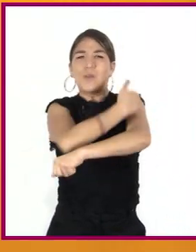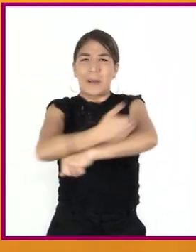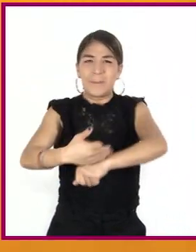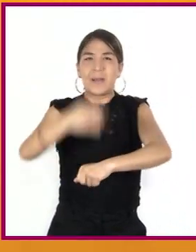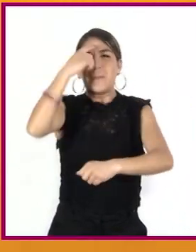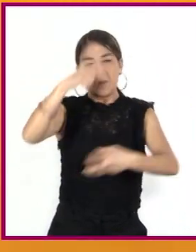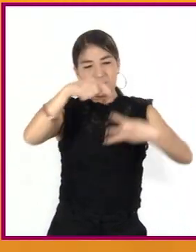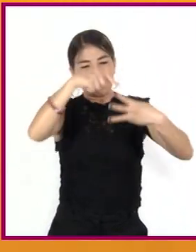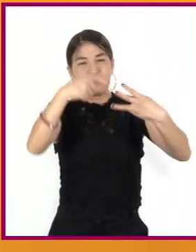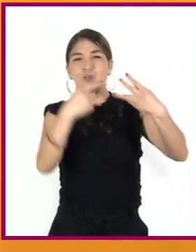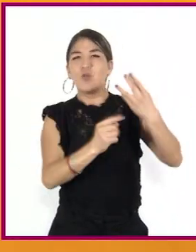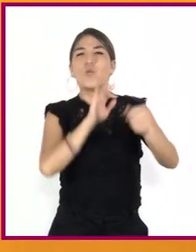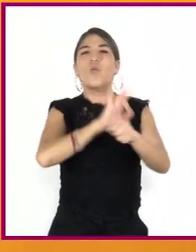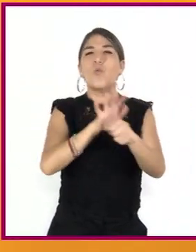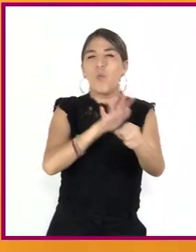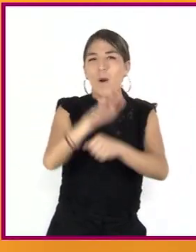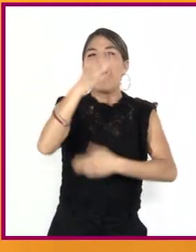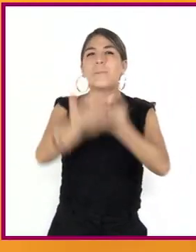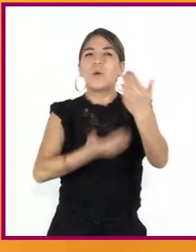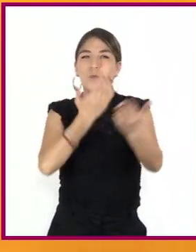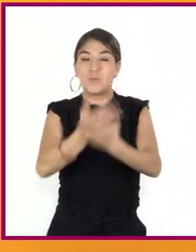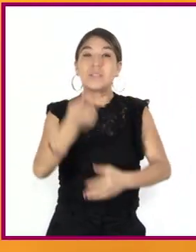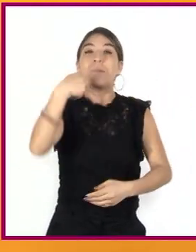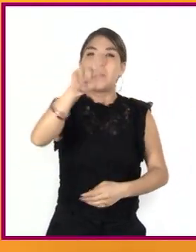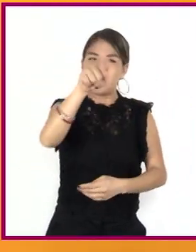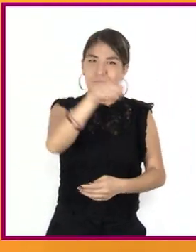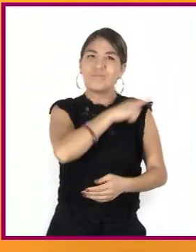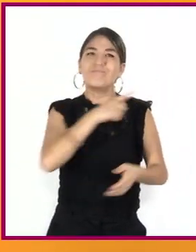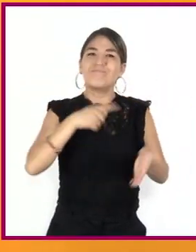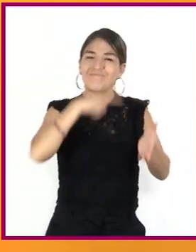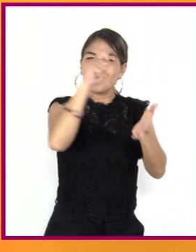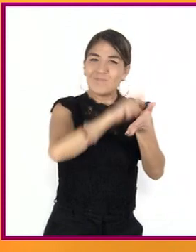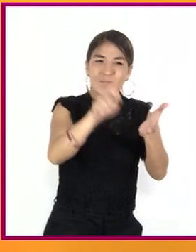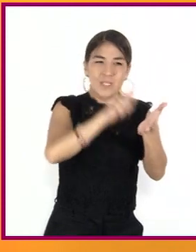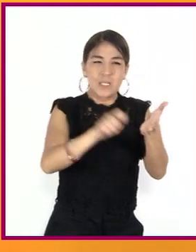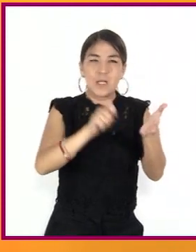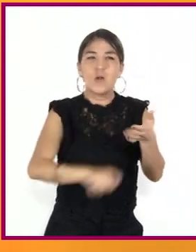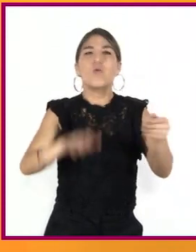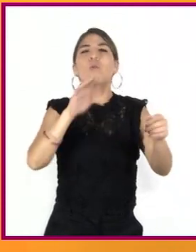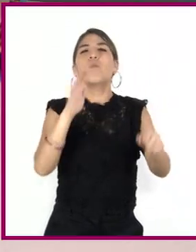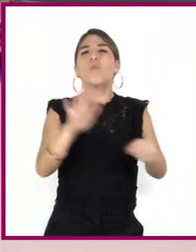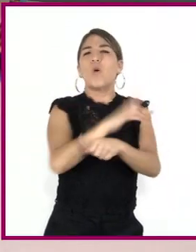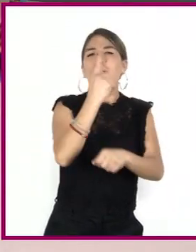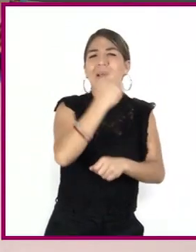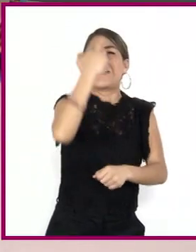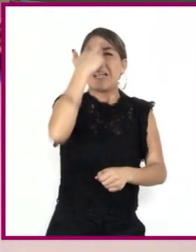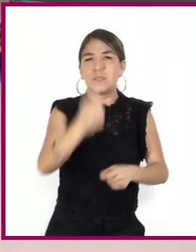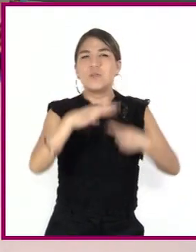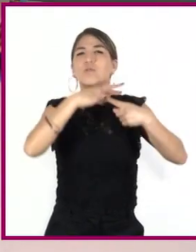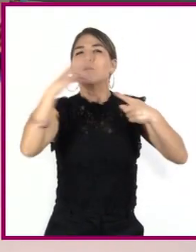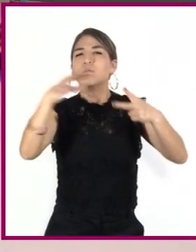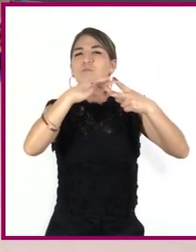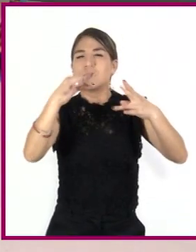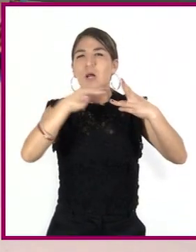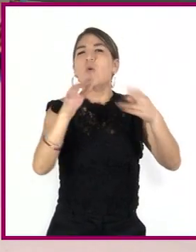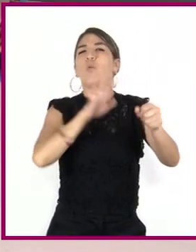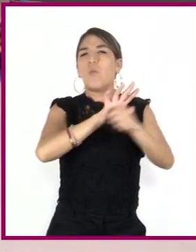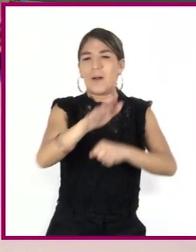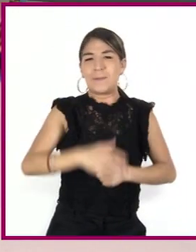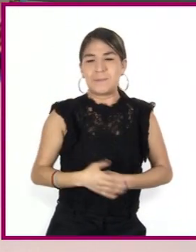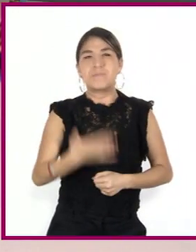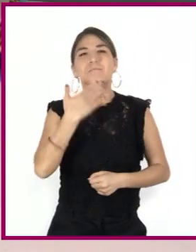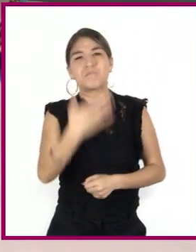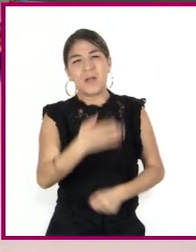alternativas planteadas. Y no olviden tomar nota en su cuaderno justificando cada una de ellas. Bien, David.